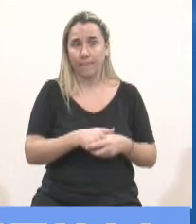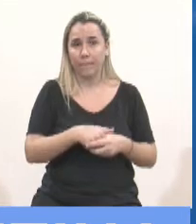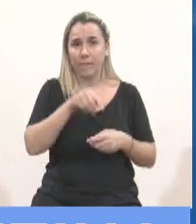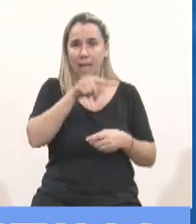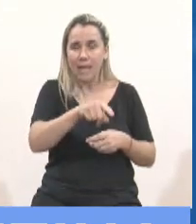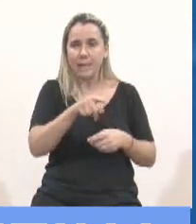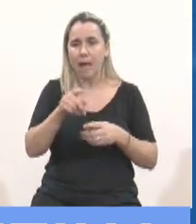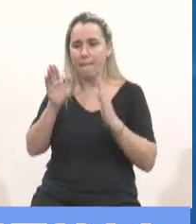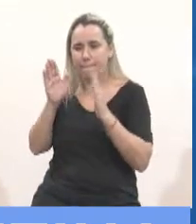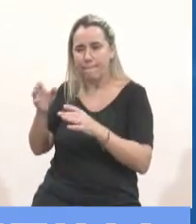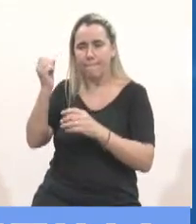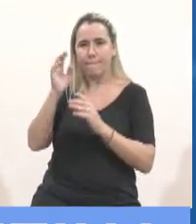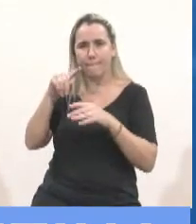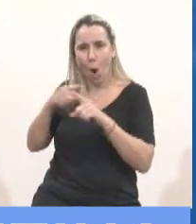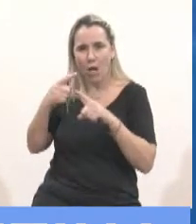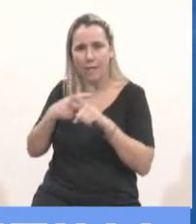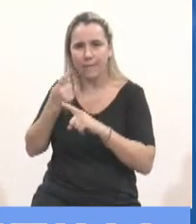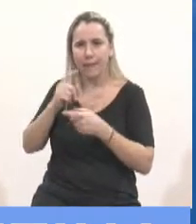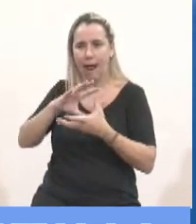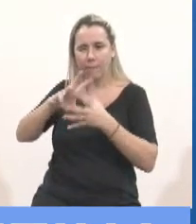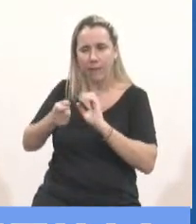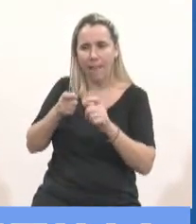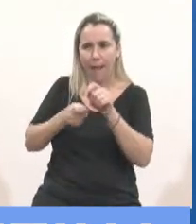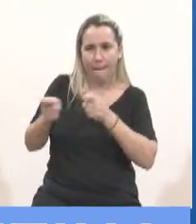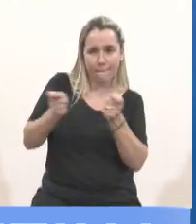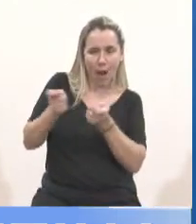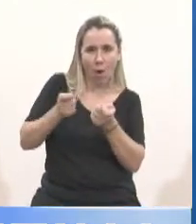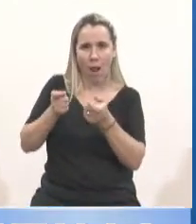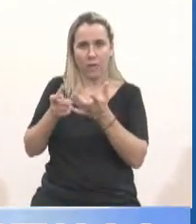de usura, de especulación, fue lo que destruyó la